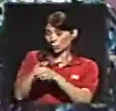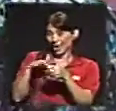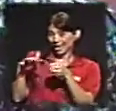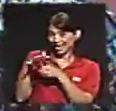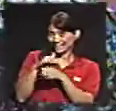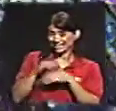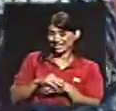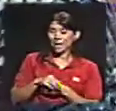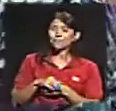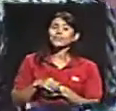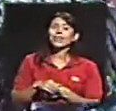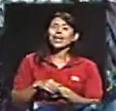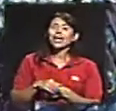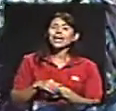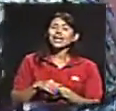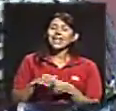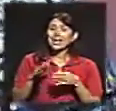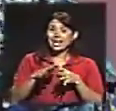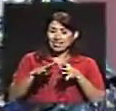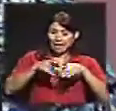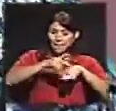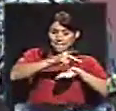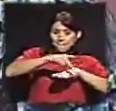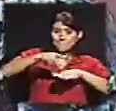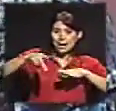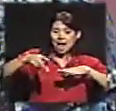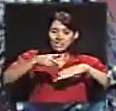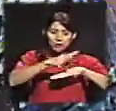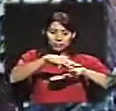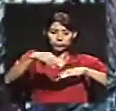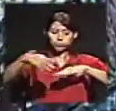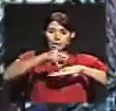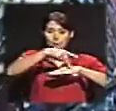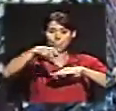al frente de Flamingo, una isla